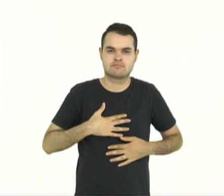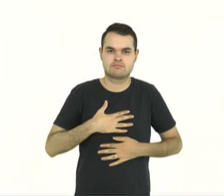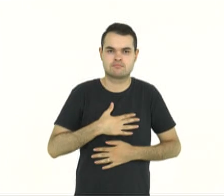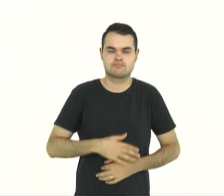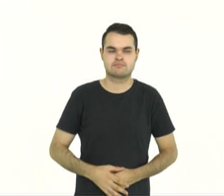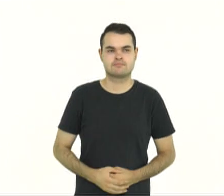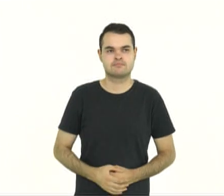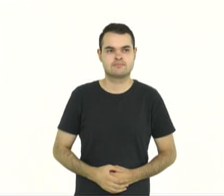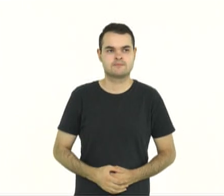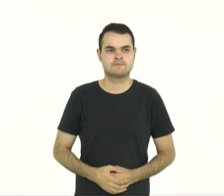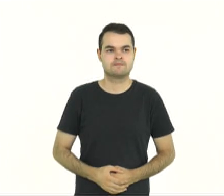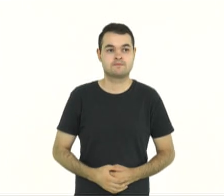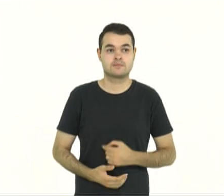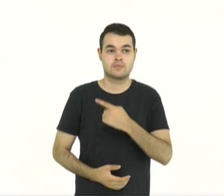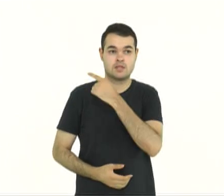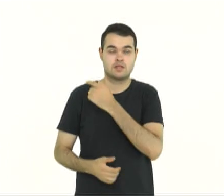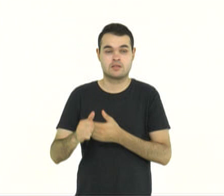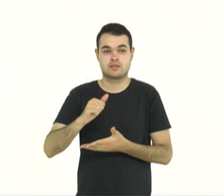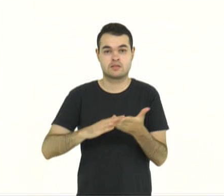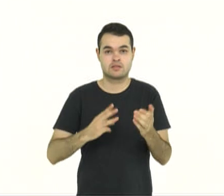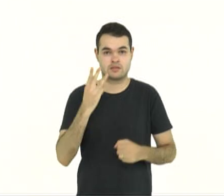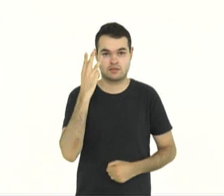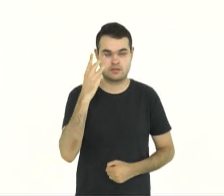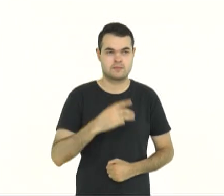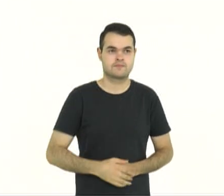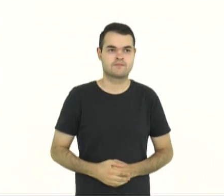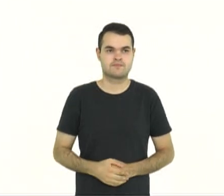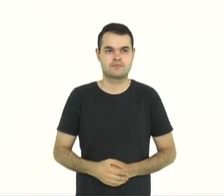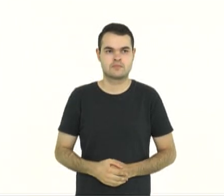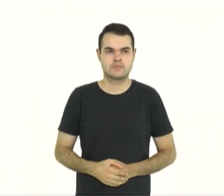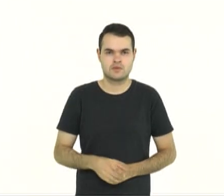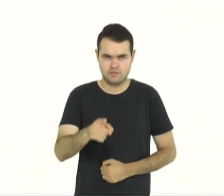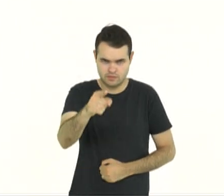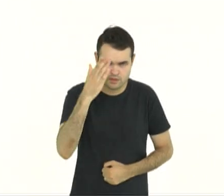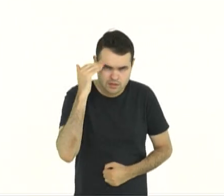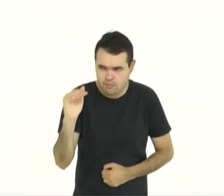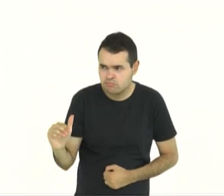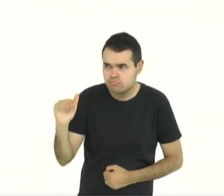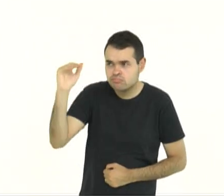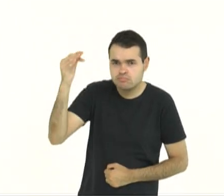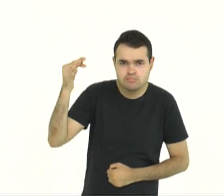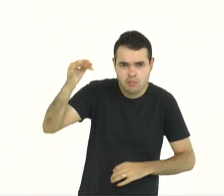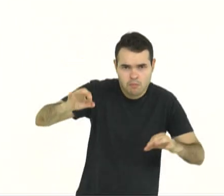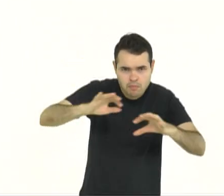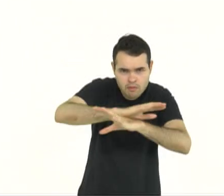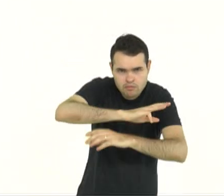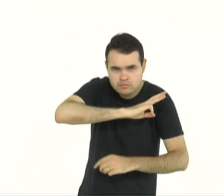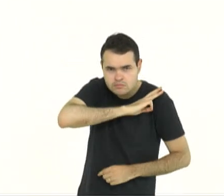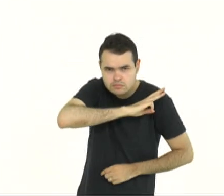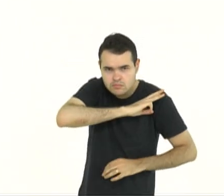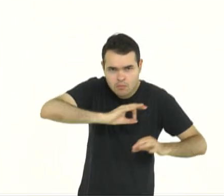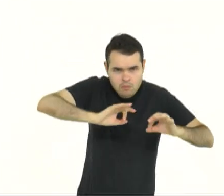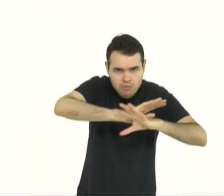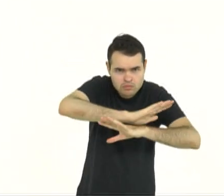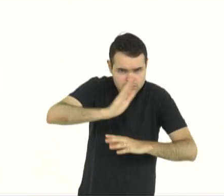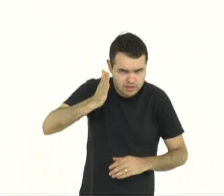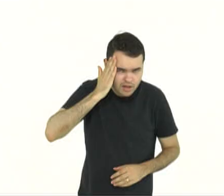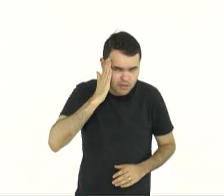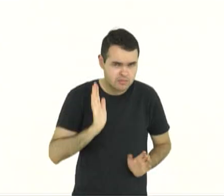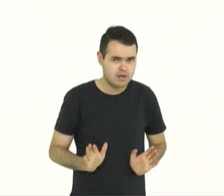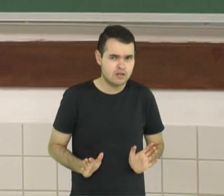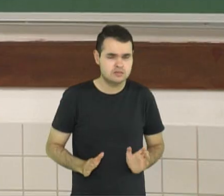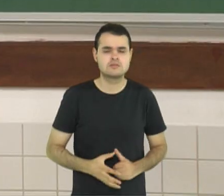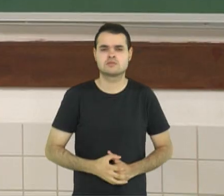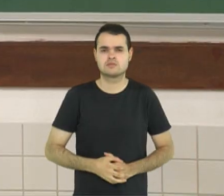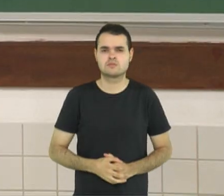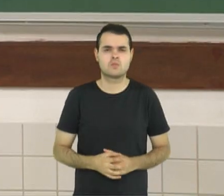placer. Actividad 3. ¿Ya sabes qué vas a hacer cuando termines la enseñanza media? Você já sabe o que